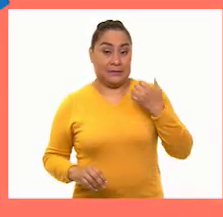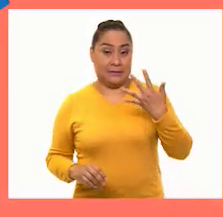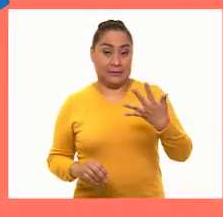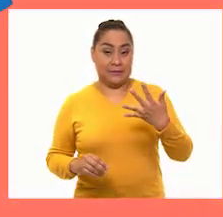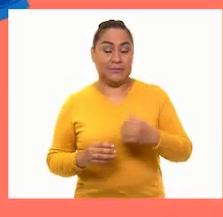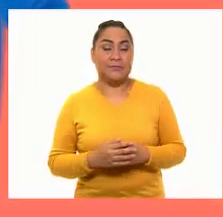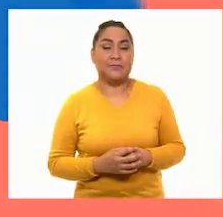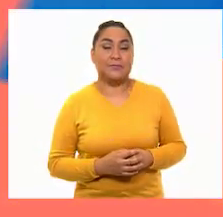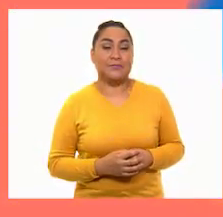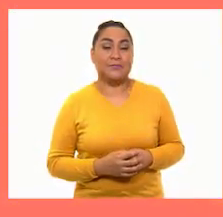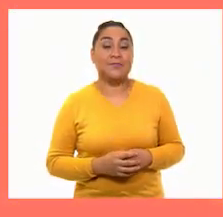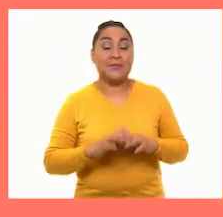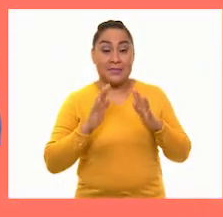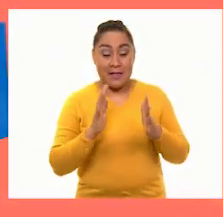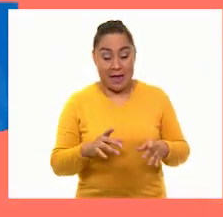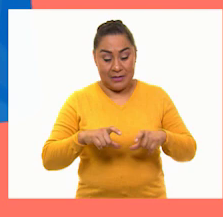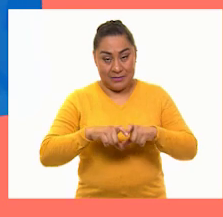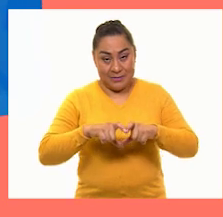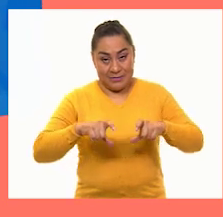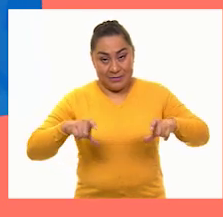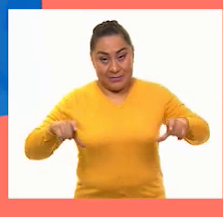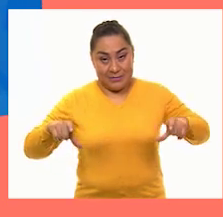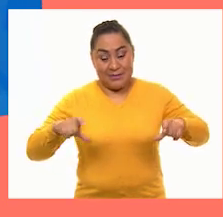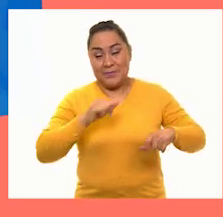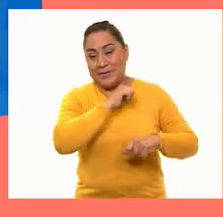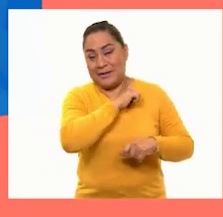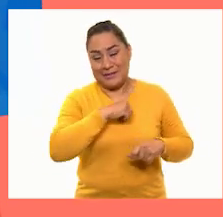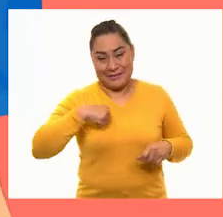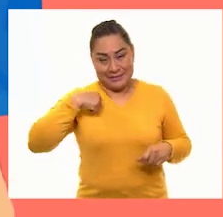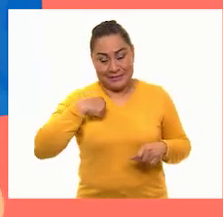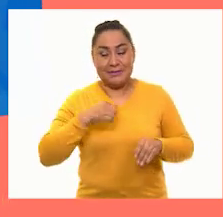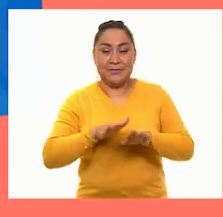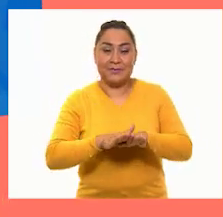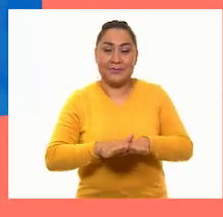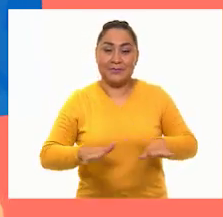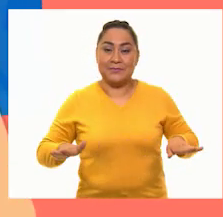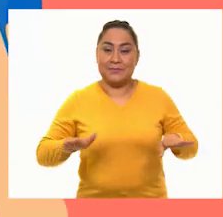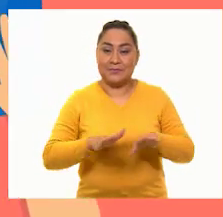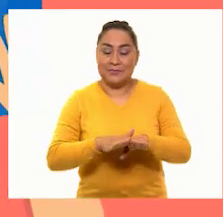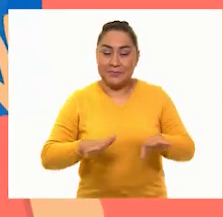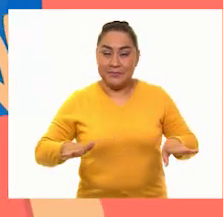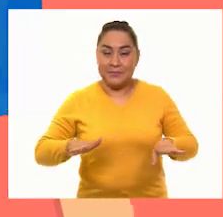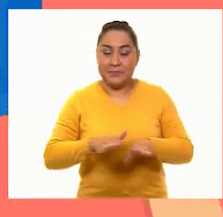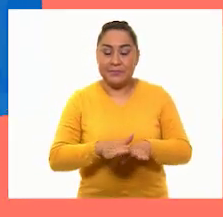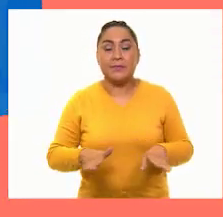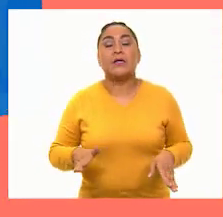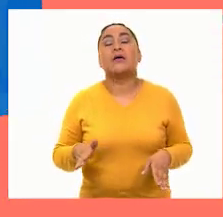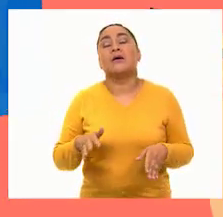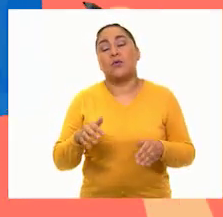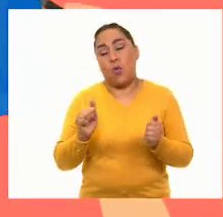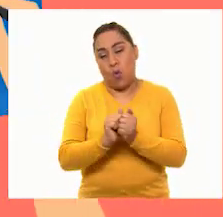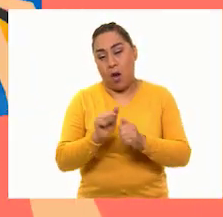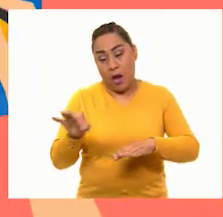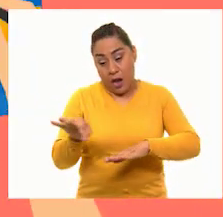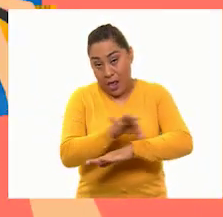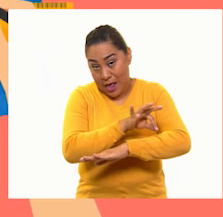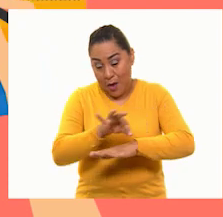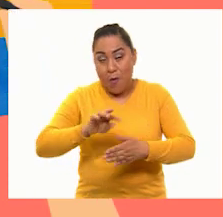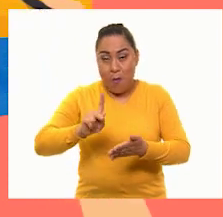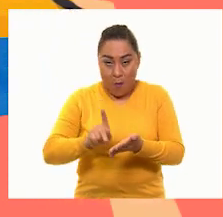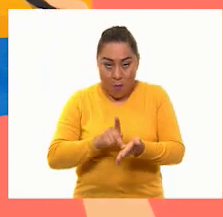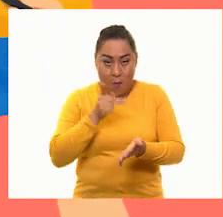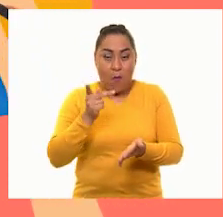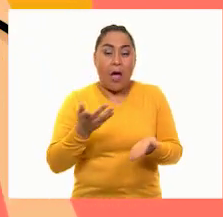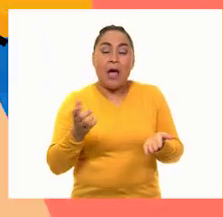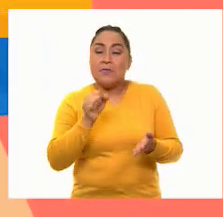5. Ahora tenemos un pequeño pedazo de playera. Estira a lo ancho y con ayuda de la regla, mide y marca con